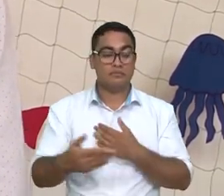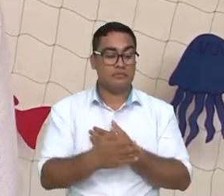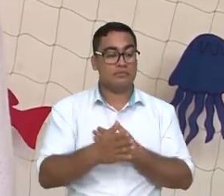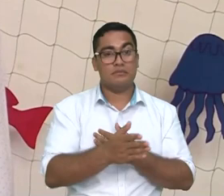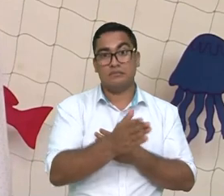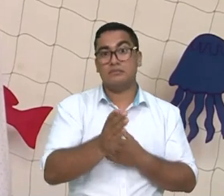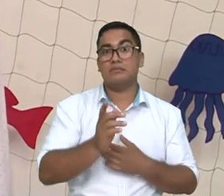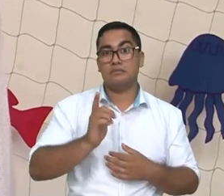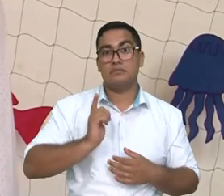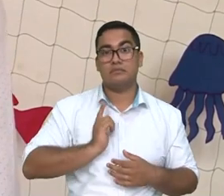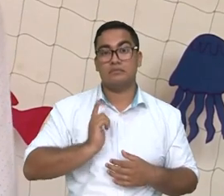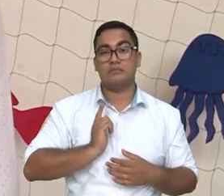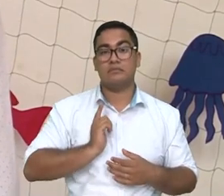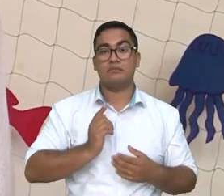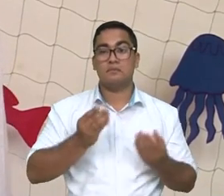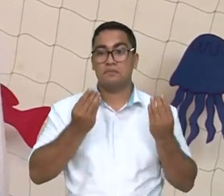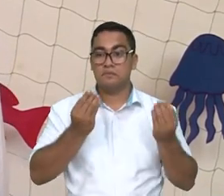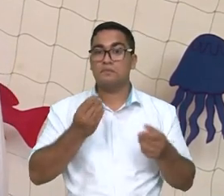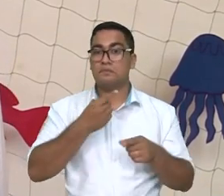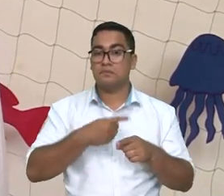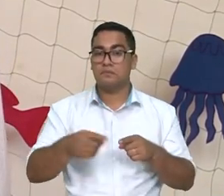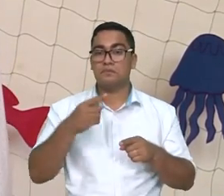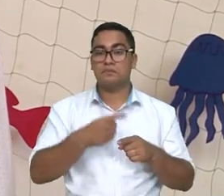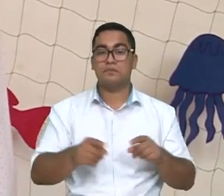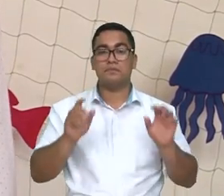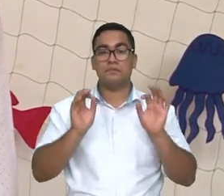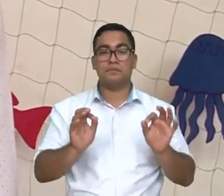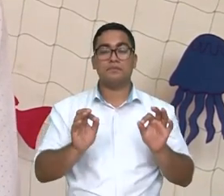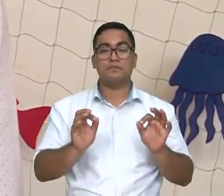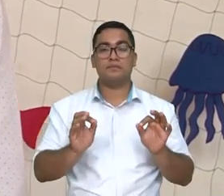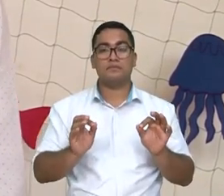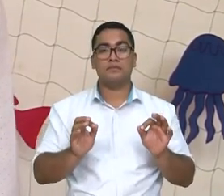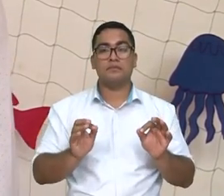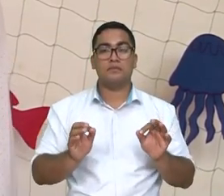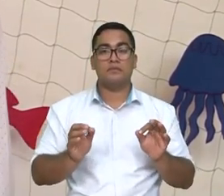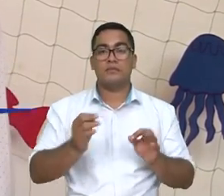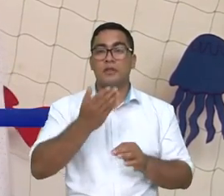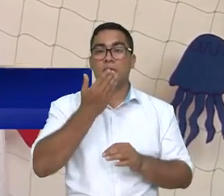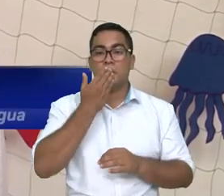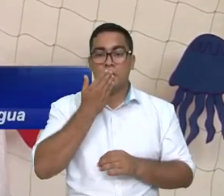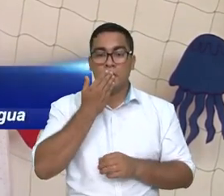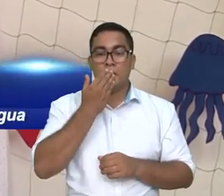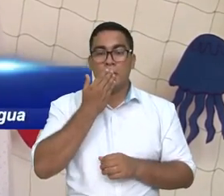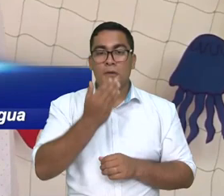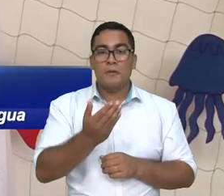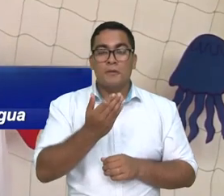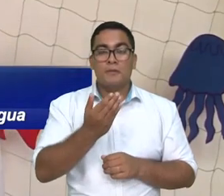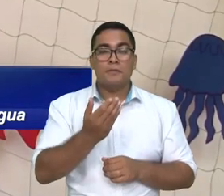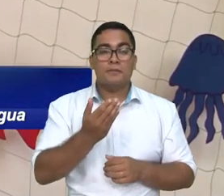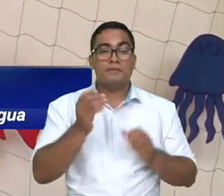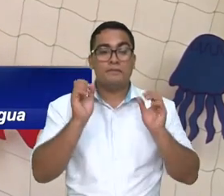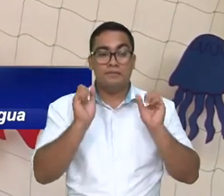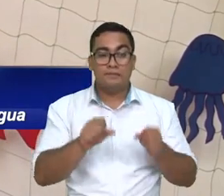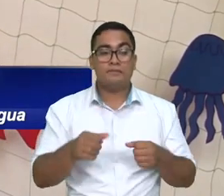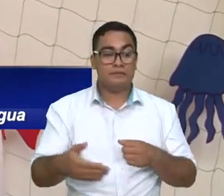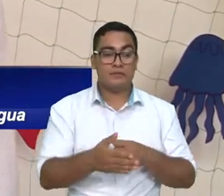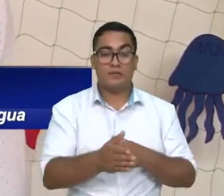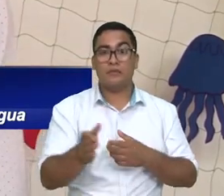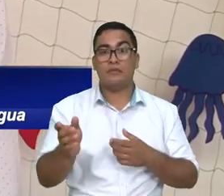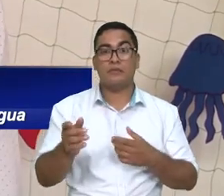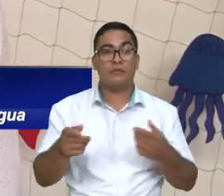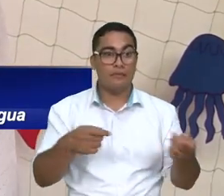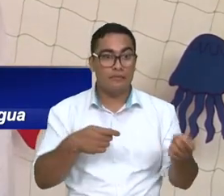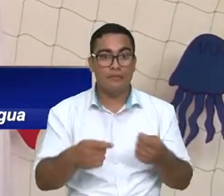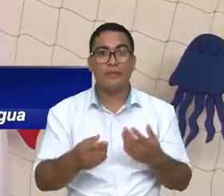mayor valor, ¿no? Y ha tenido mayor volúmenes de